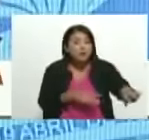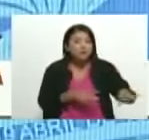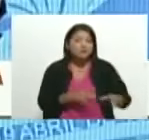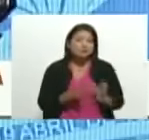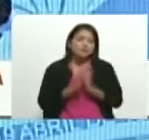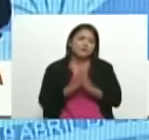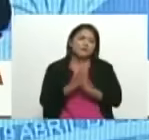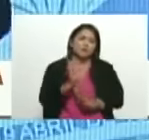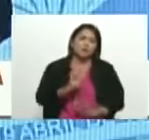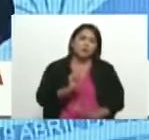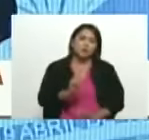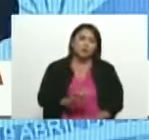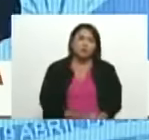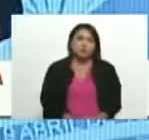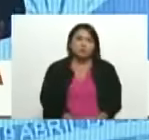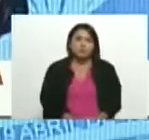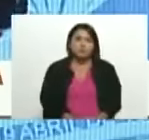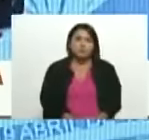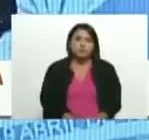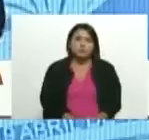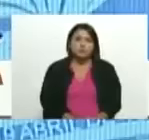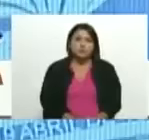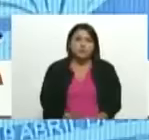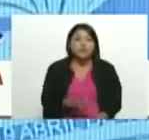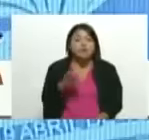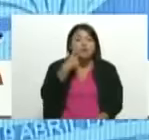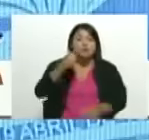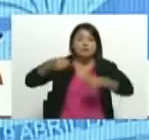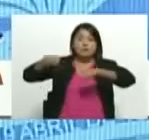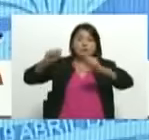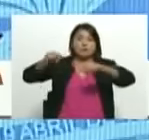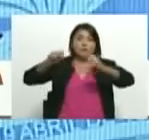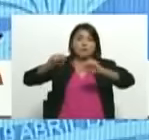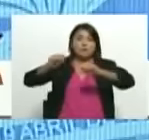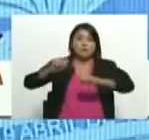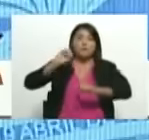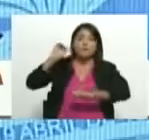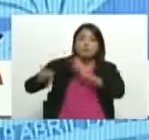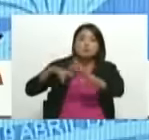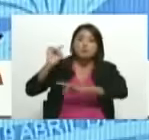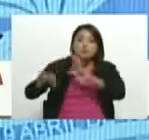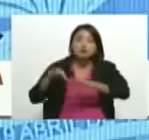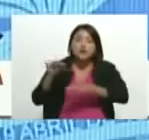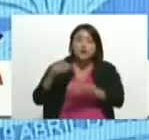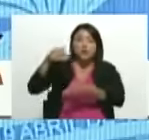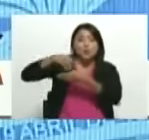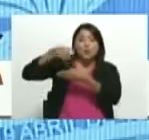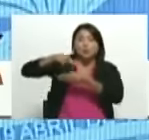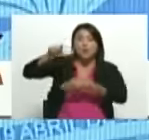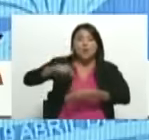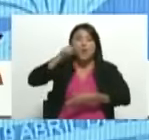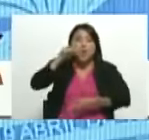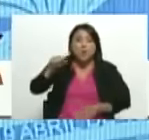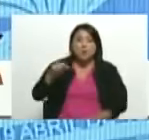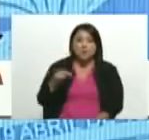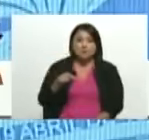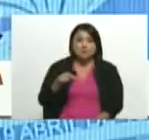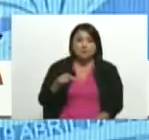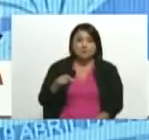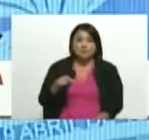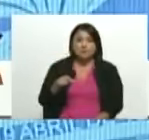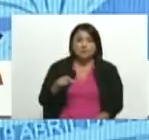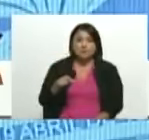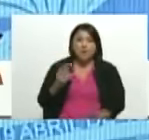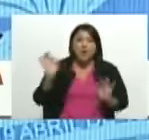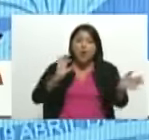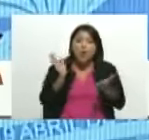No quiero creer, nosotros vimos un poco de bolsas lanzando, unos motorizados lanzando bolsas con votos de Prosperi por ahí. Pero yo no quiero creer que no están a buen resguardo los cuadernos